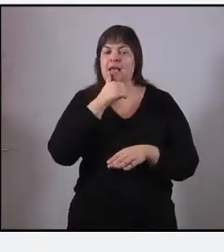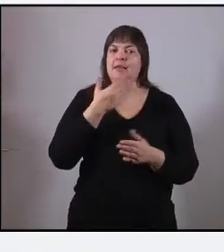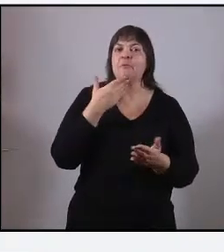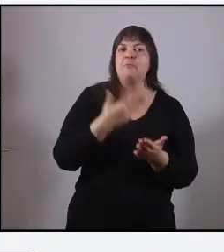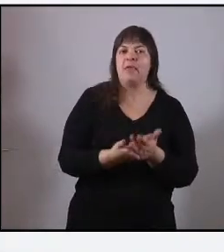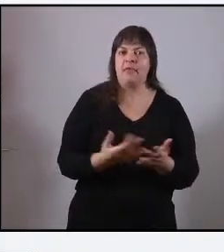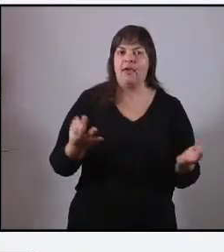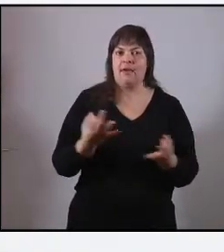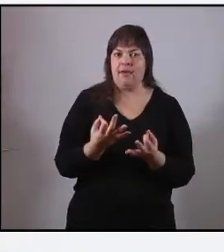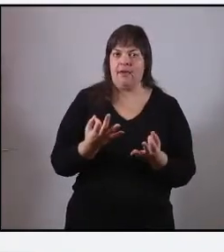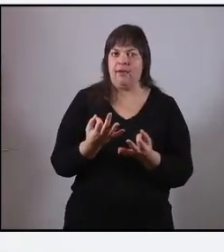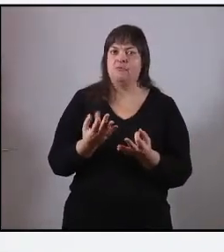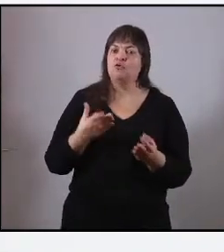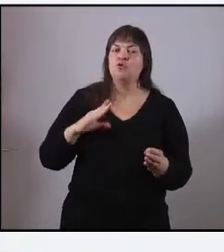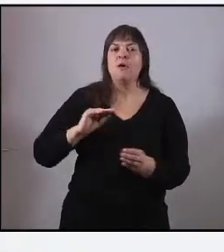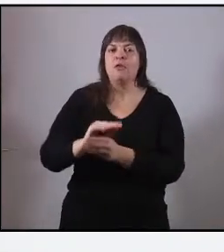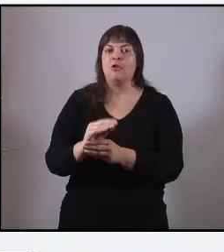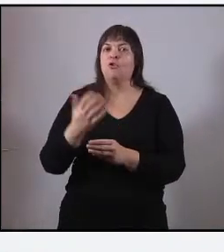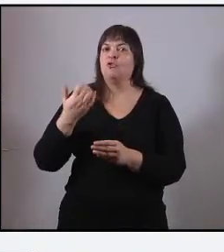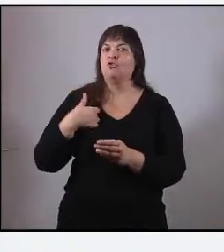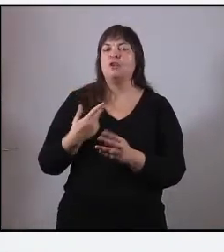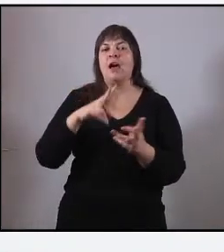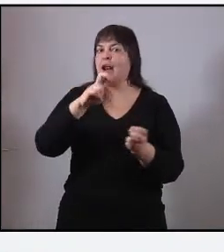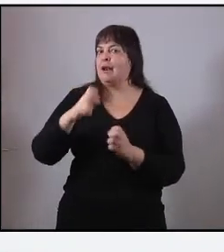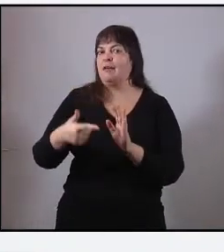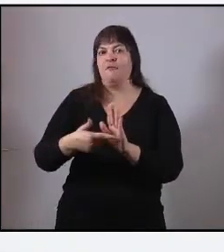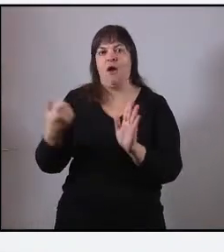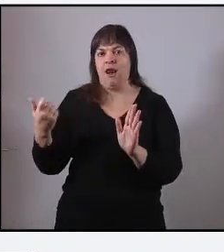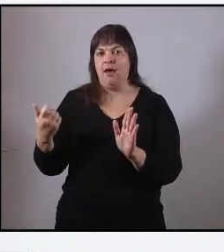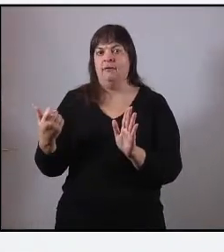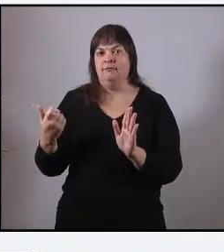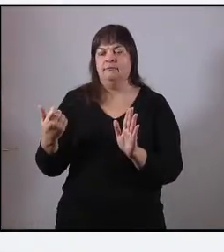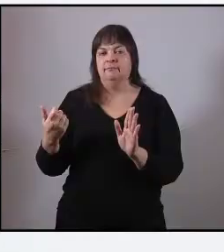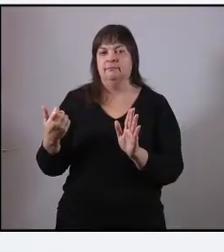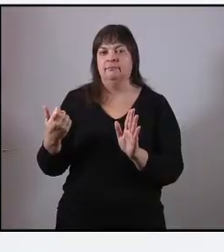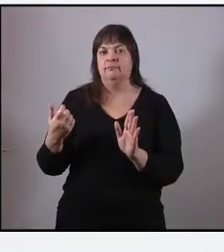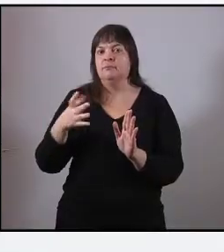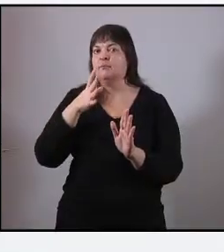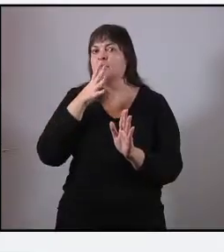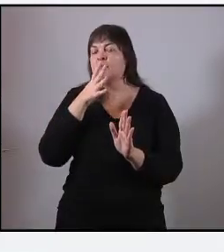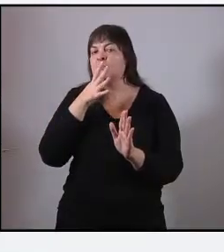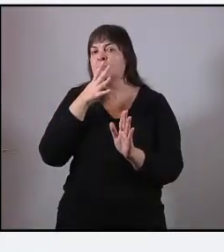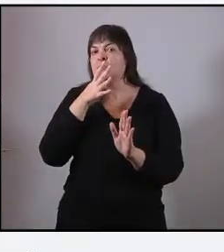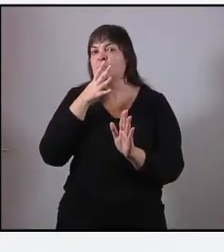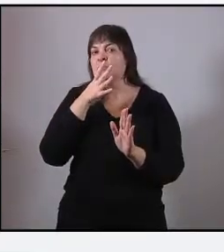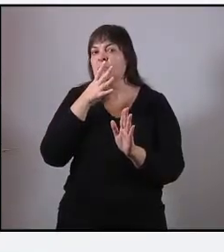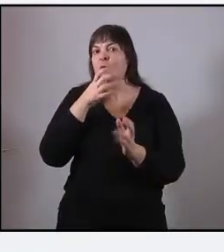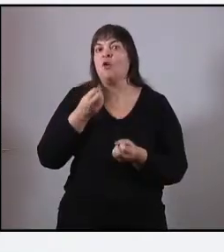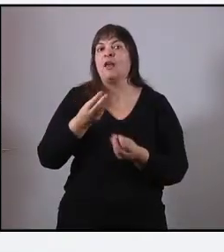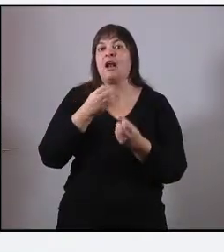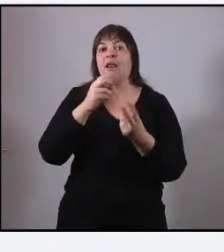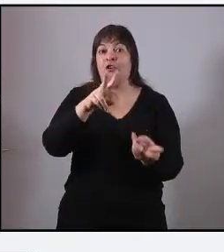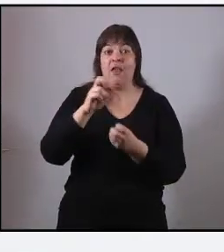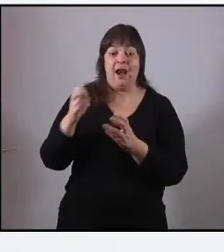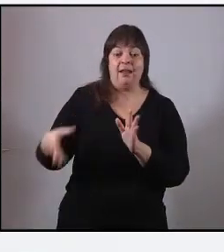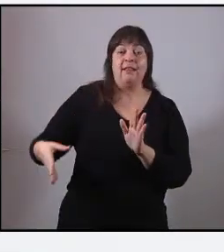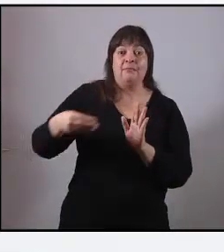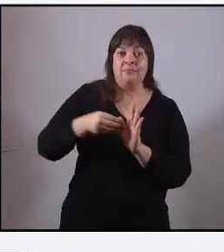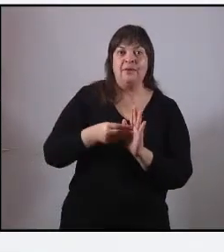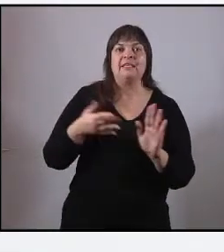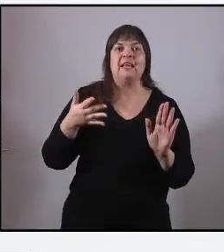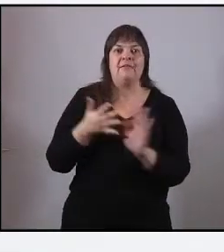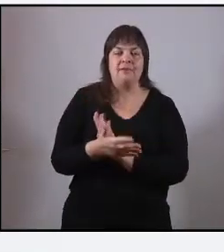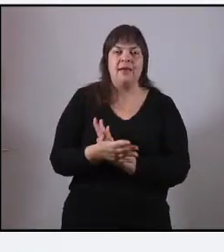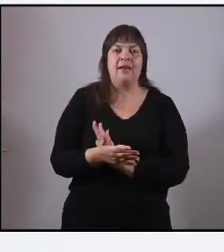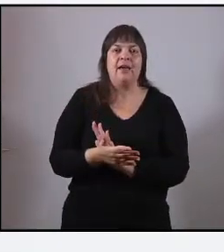estas ayudas se declaren exentas, que no tributen. El hecho de incorporarlas en la declaración de la renta supone que